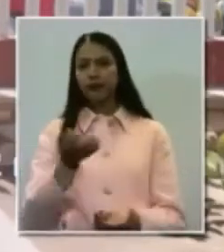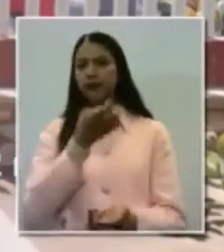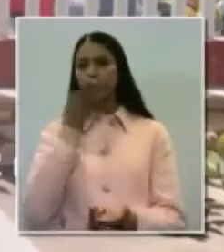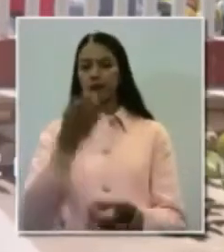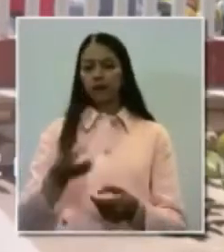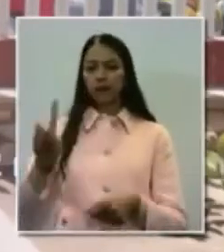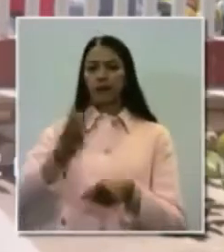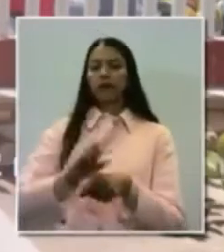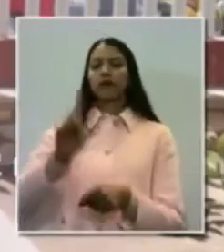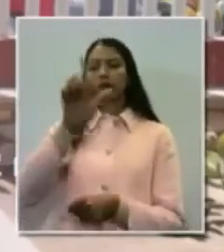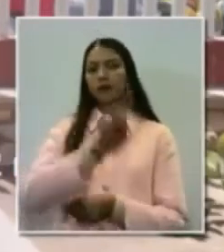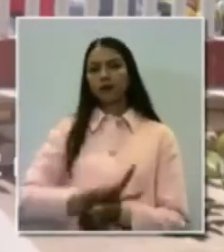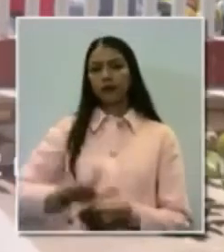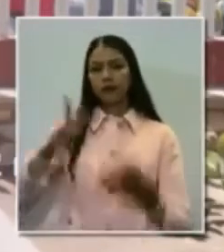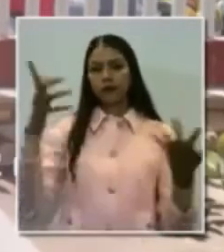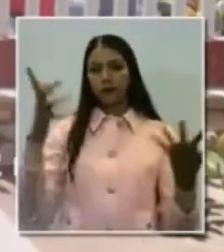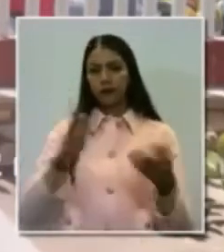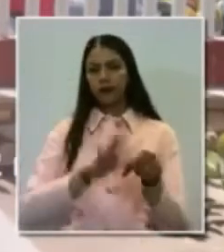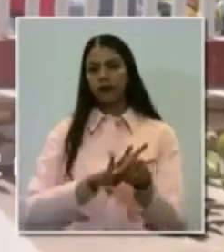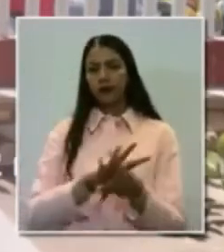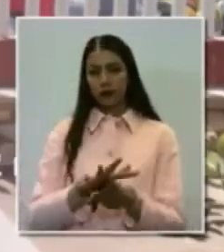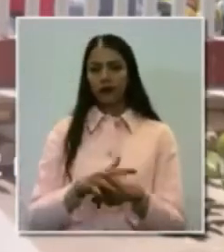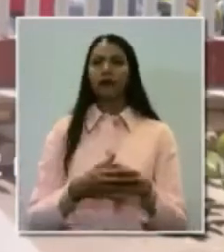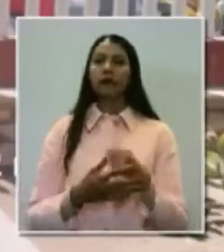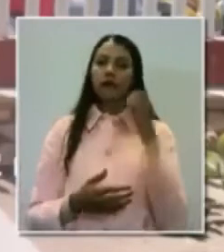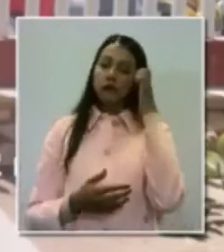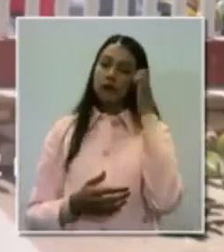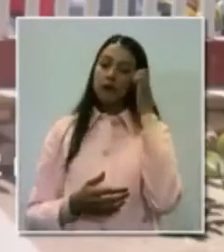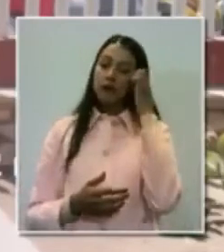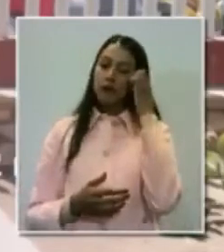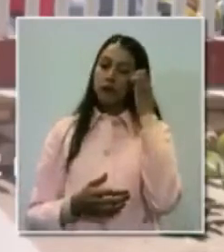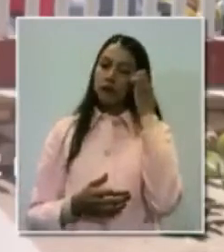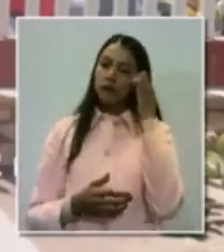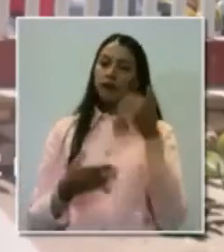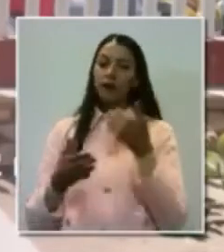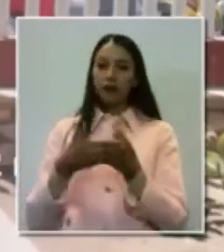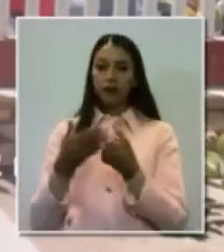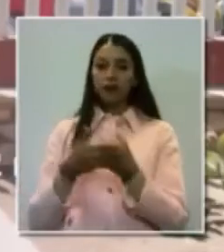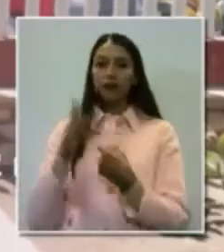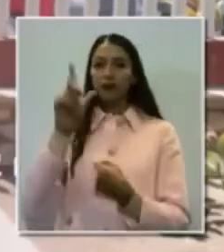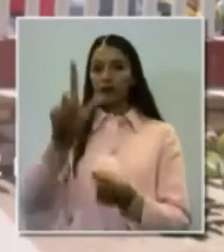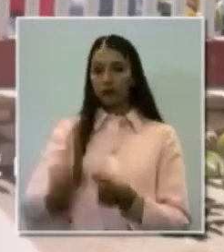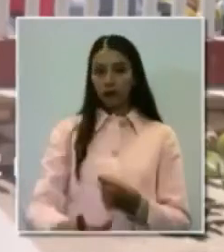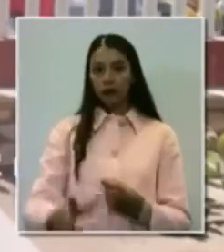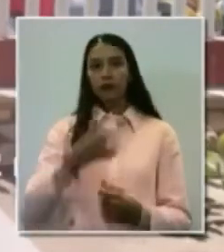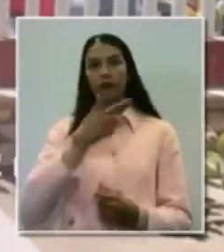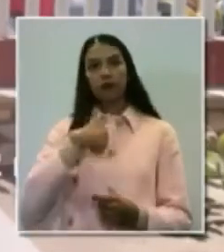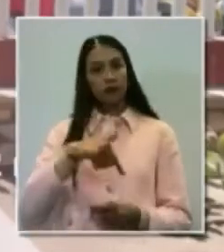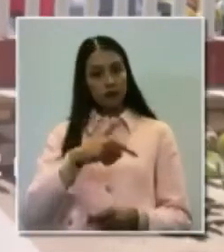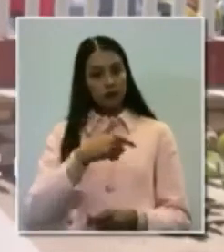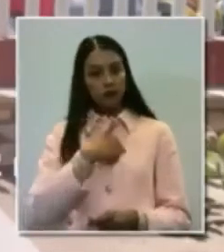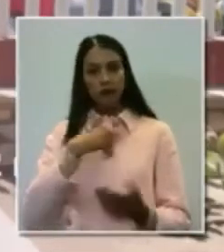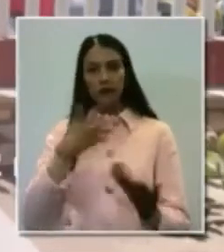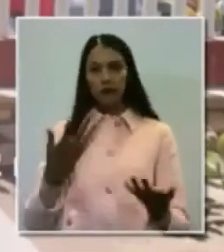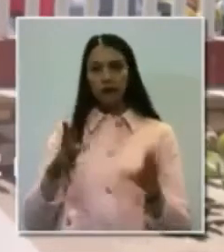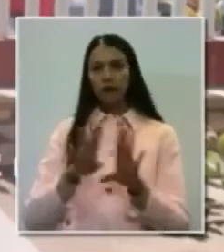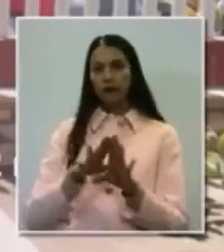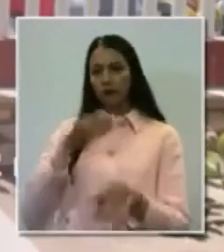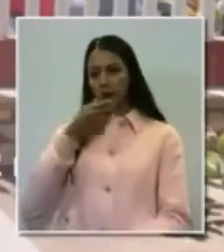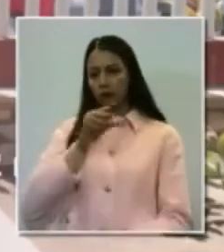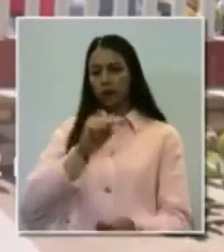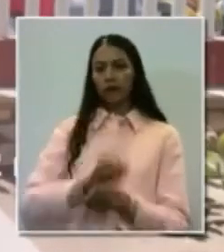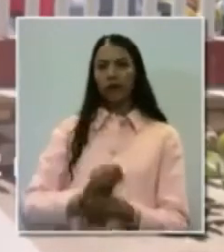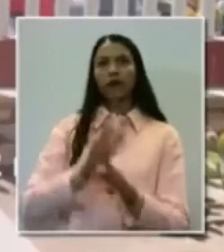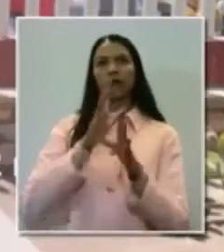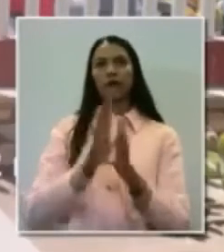clase el día lunes, que hagan lo propio el siguiente lunes. Aunque nosotros como dependencia, como